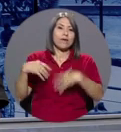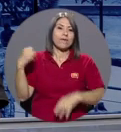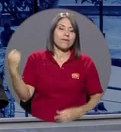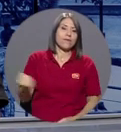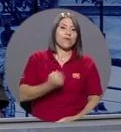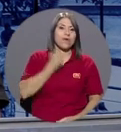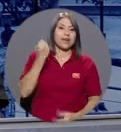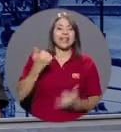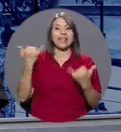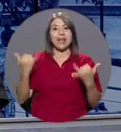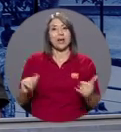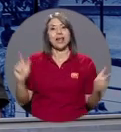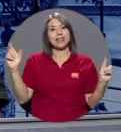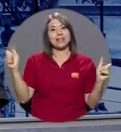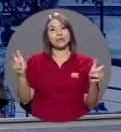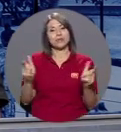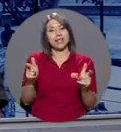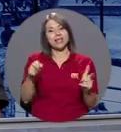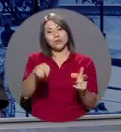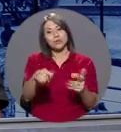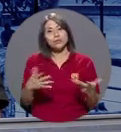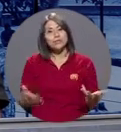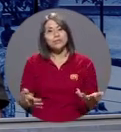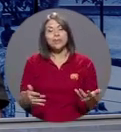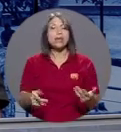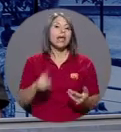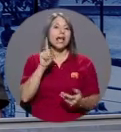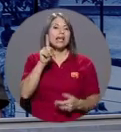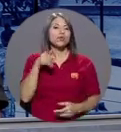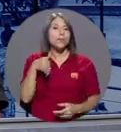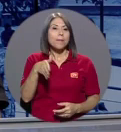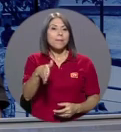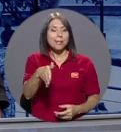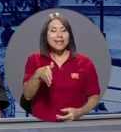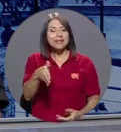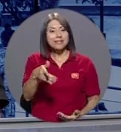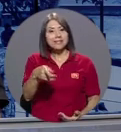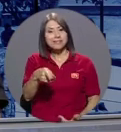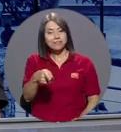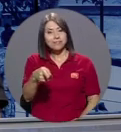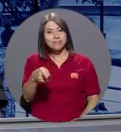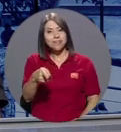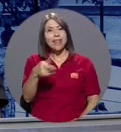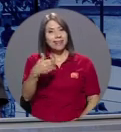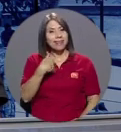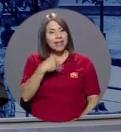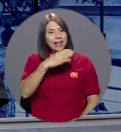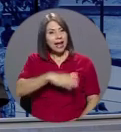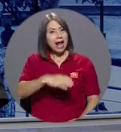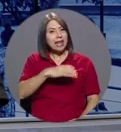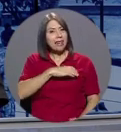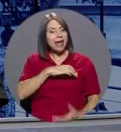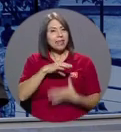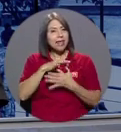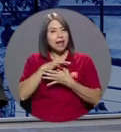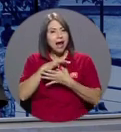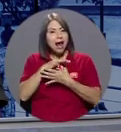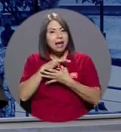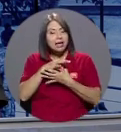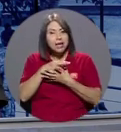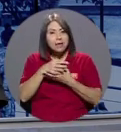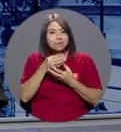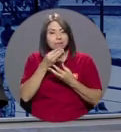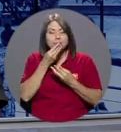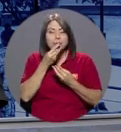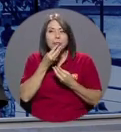pesquera bastante fuerte, ¿verdad?, que está disminuyendo sus capturas. Es una especie que, como todo el mundo conoce, tiene una calidad de